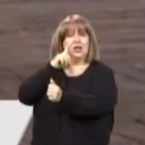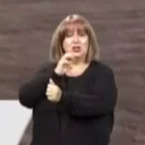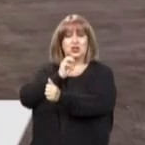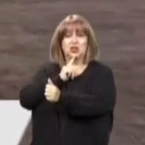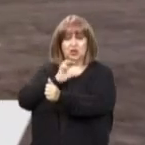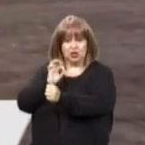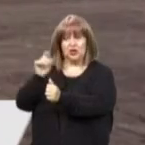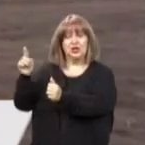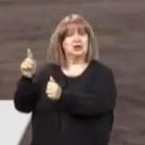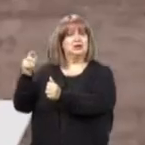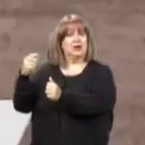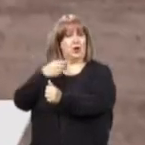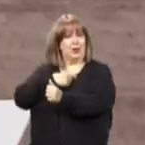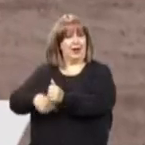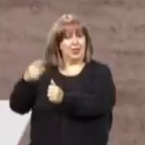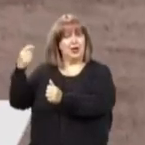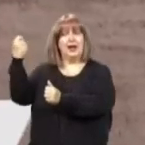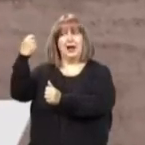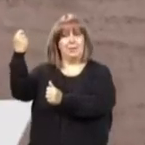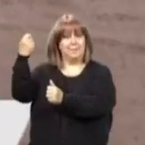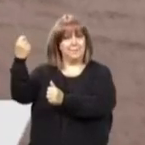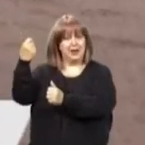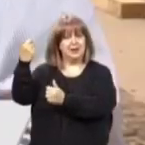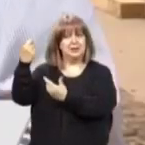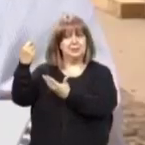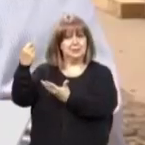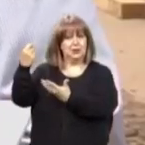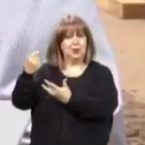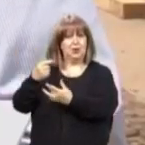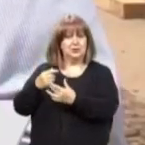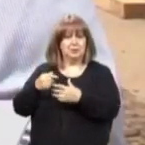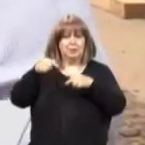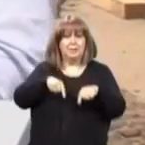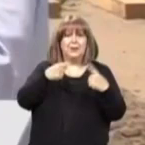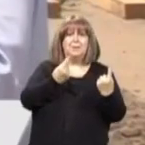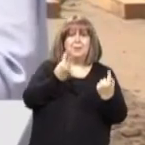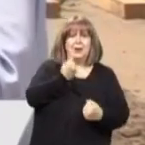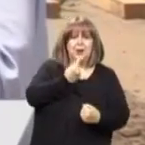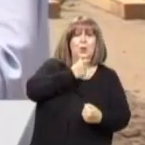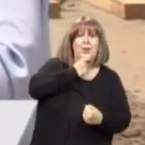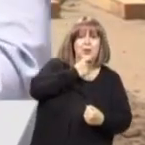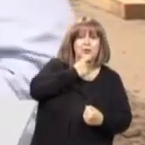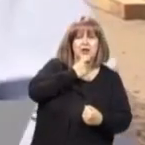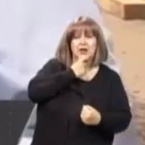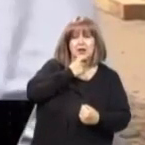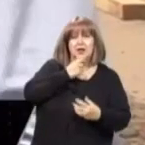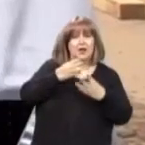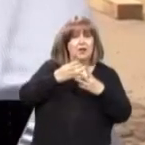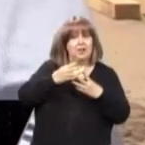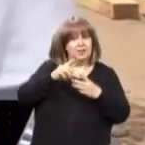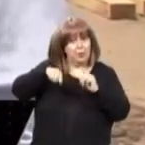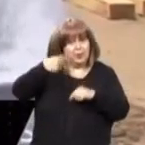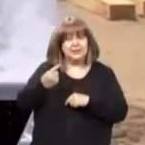vecina provincia, la más complicada para nuestros intereses, ¿no? Porque se opone a todo, La Pampa. Y de hecho, Alberto Fernández viene de laudar